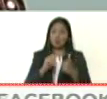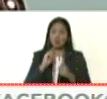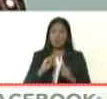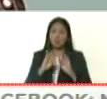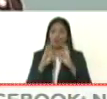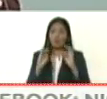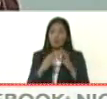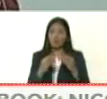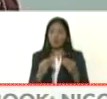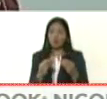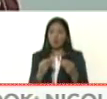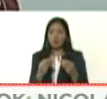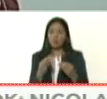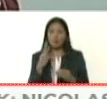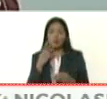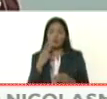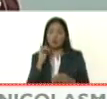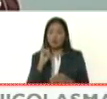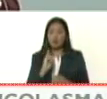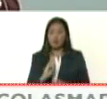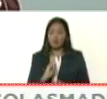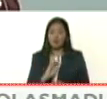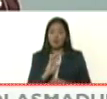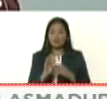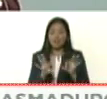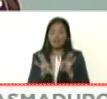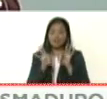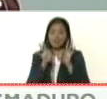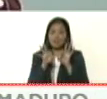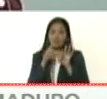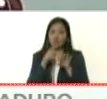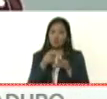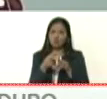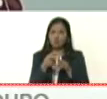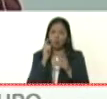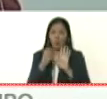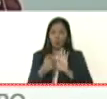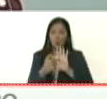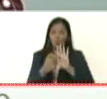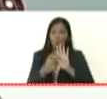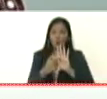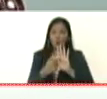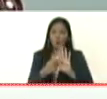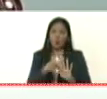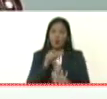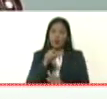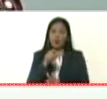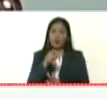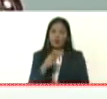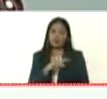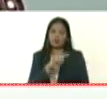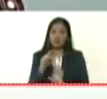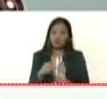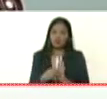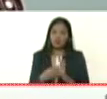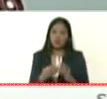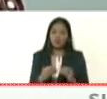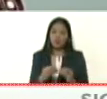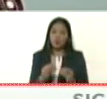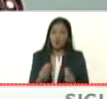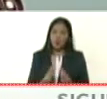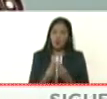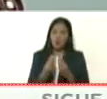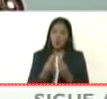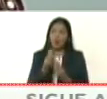la FAO, que son los nutrientes especiales que usted ya nos mostró, que se incluyen también con un suplemento